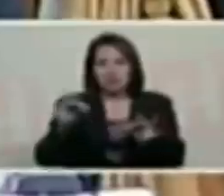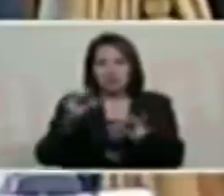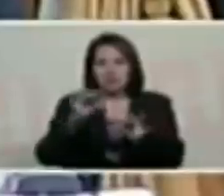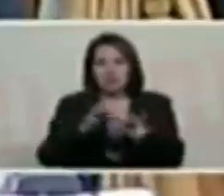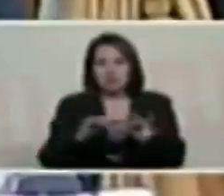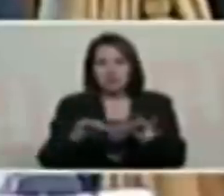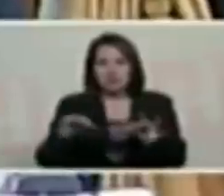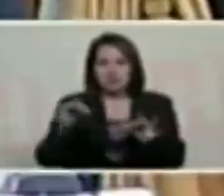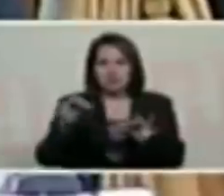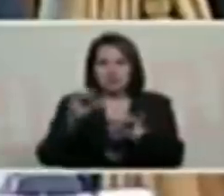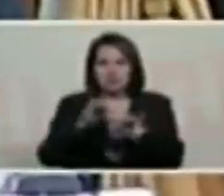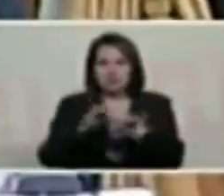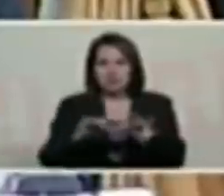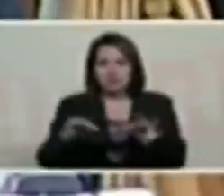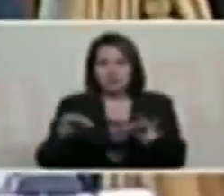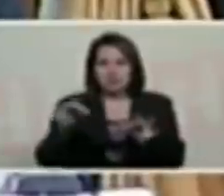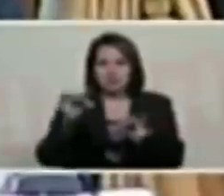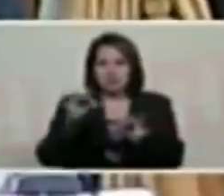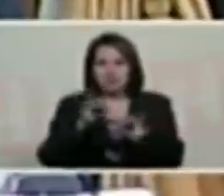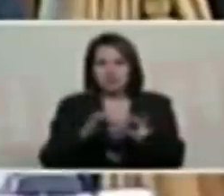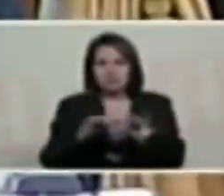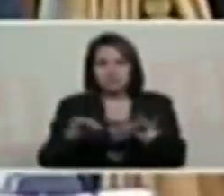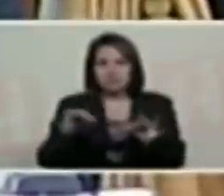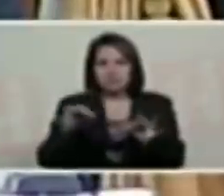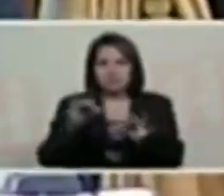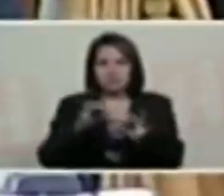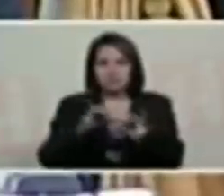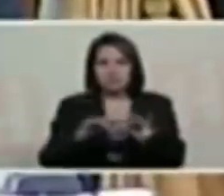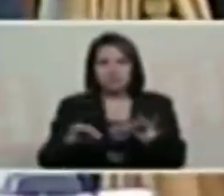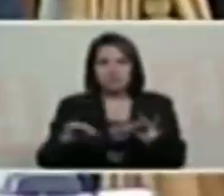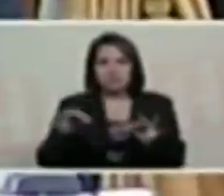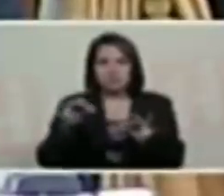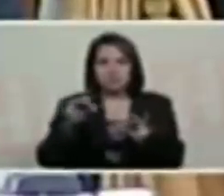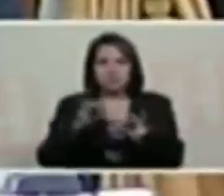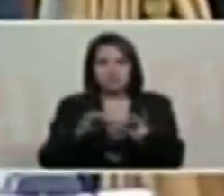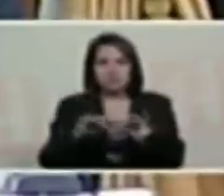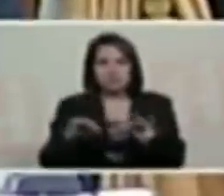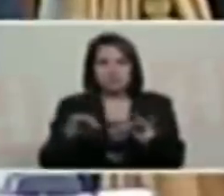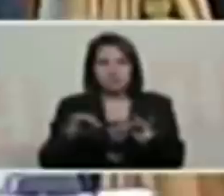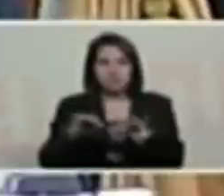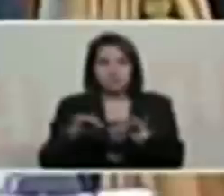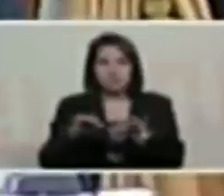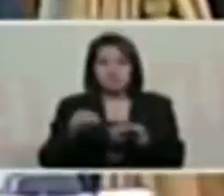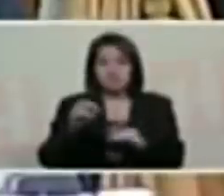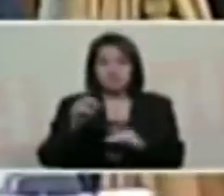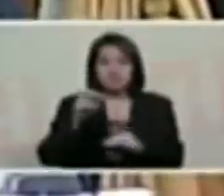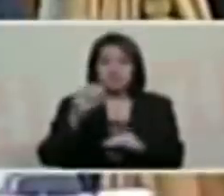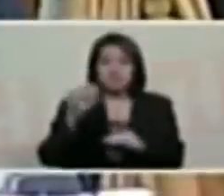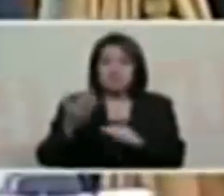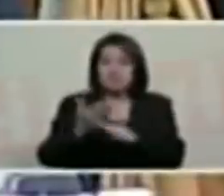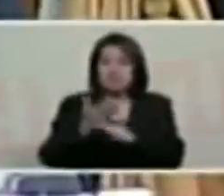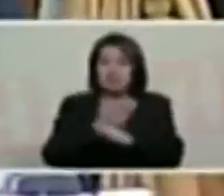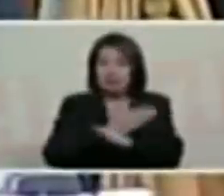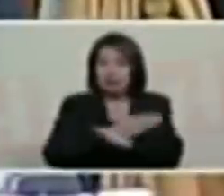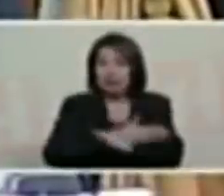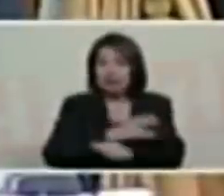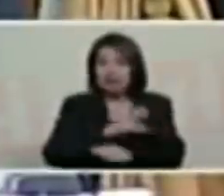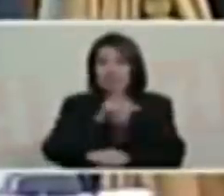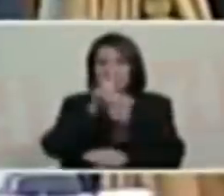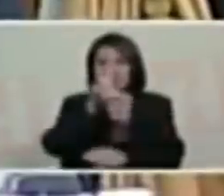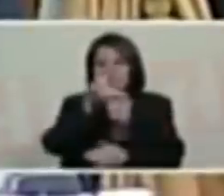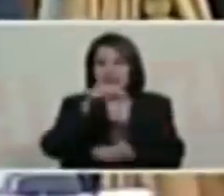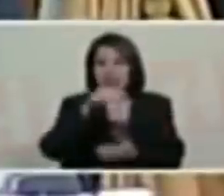personas ligadas al asalto del cuartel de quienes dijo se ocultan en ese país. Al gobierno de Brasil le digo,